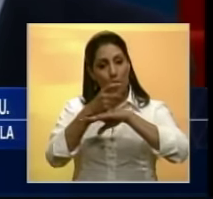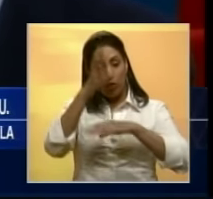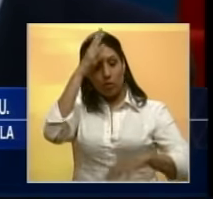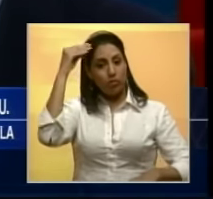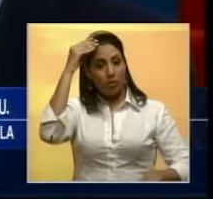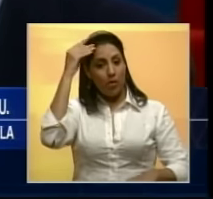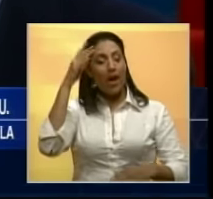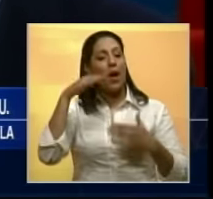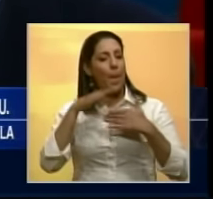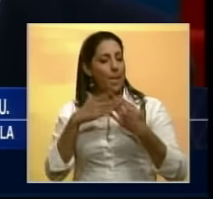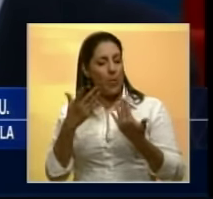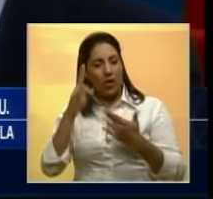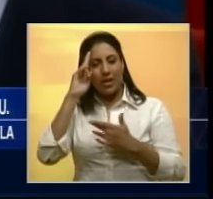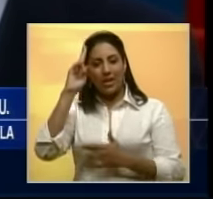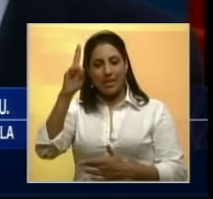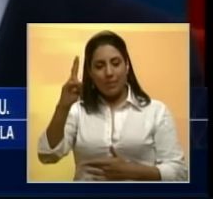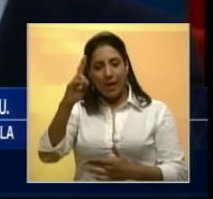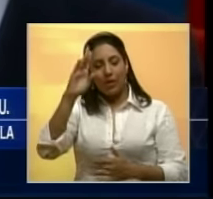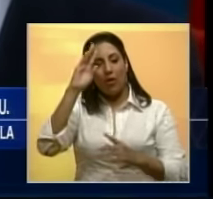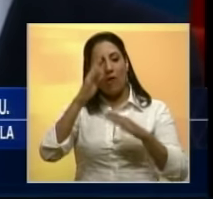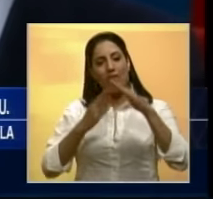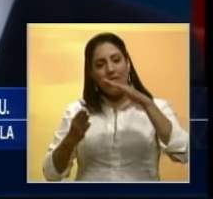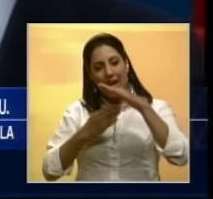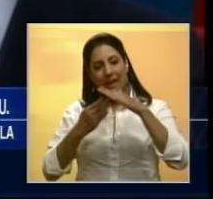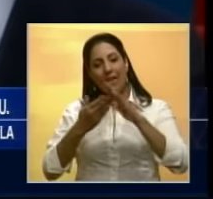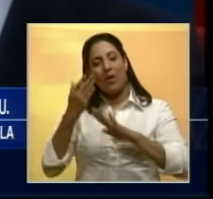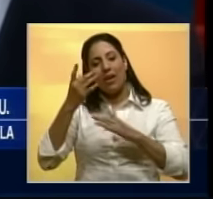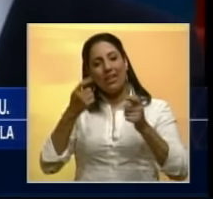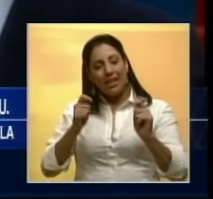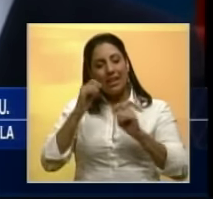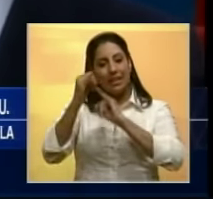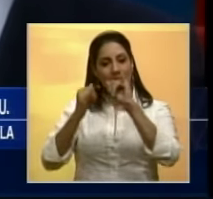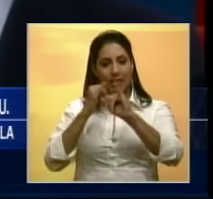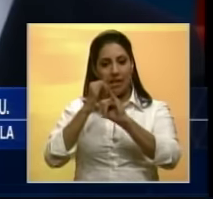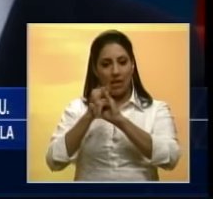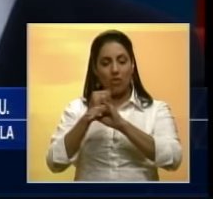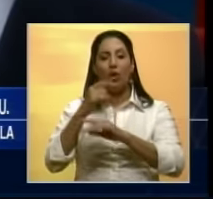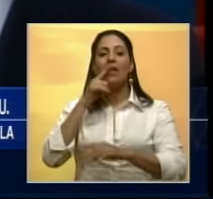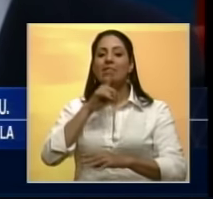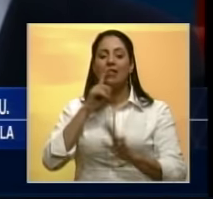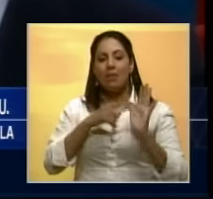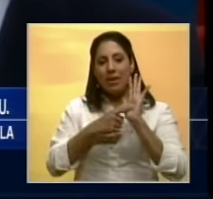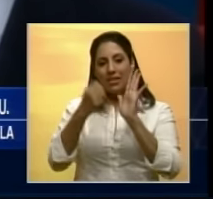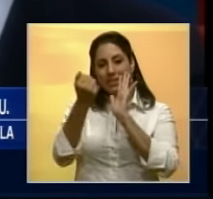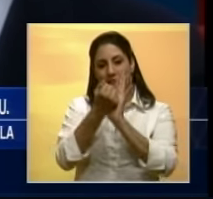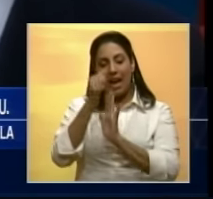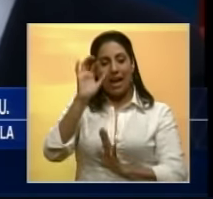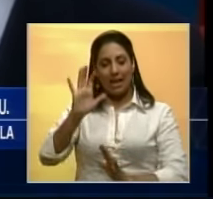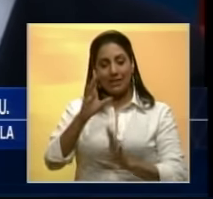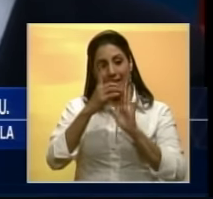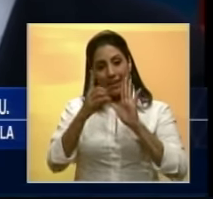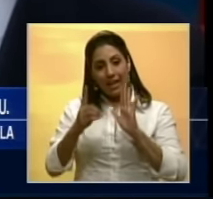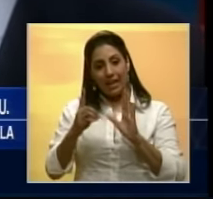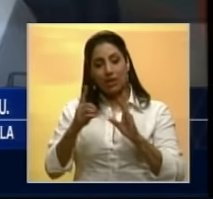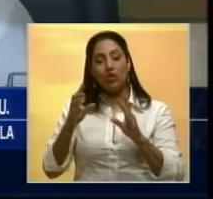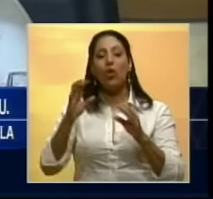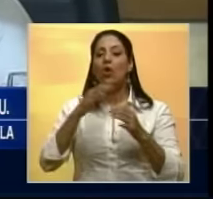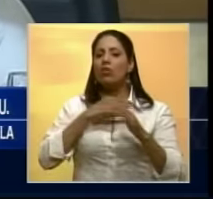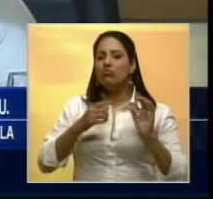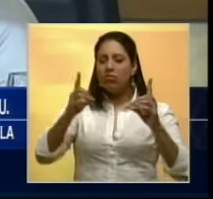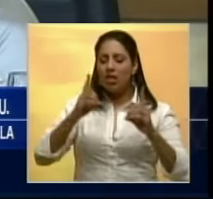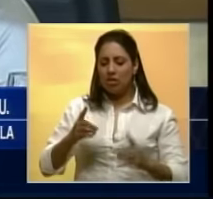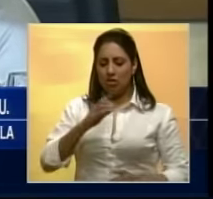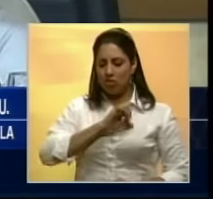Trump, basadas en el respeto a los principios y tratados internacionales donde quedan establecidos el derecho a la